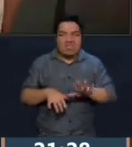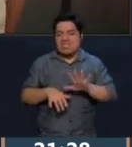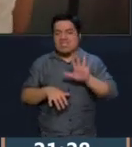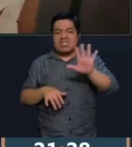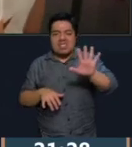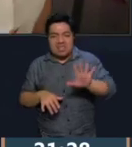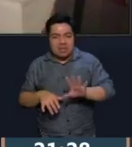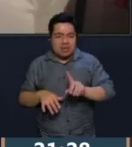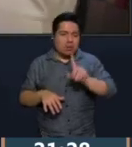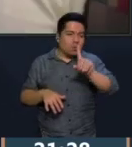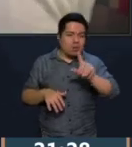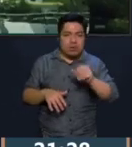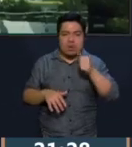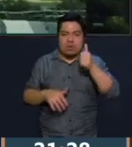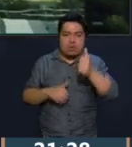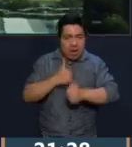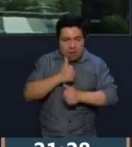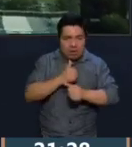1 año,